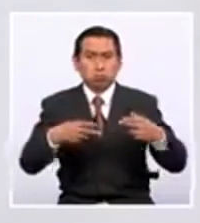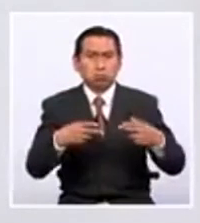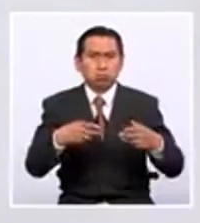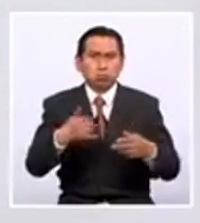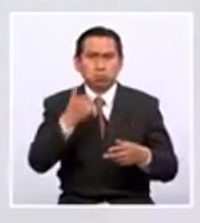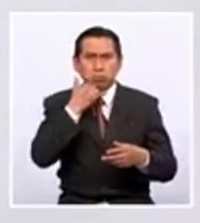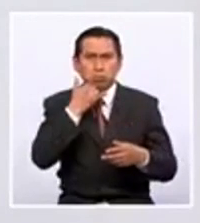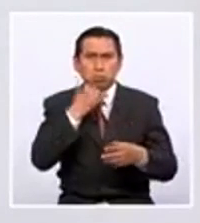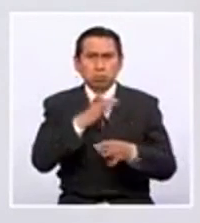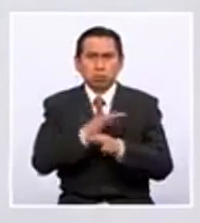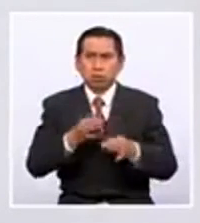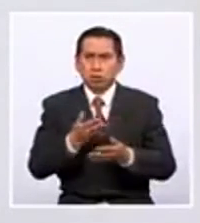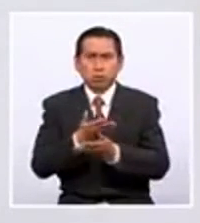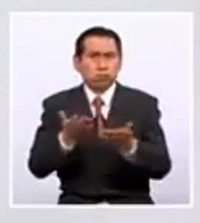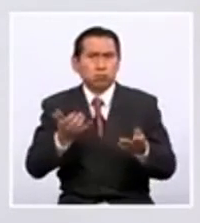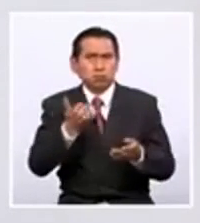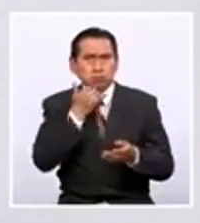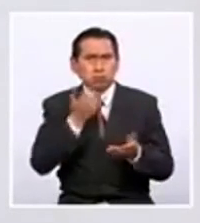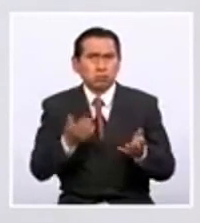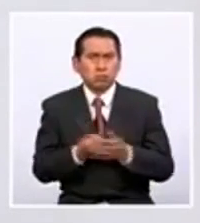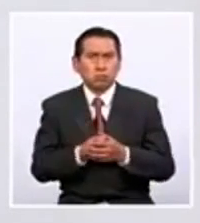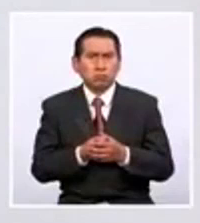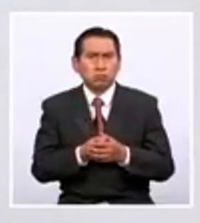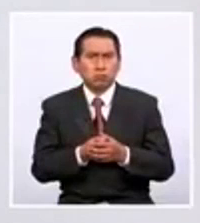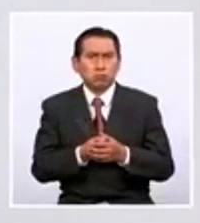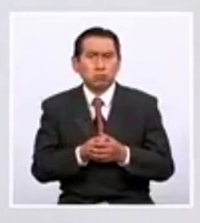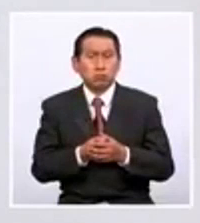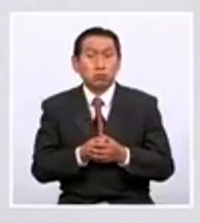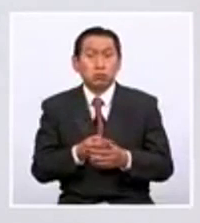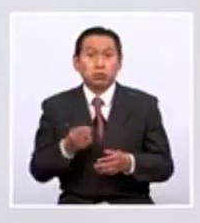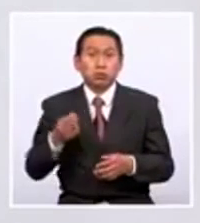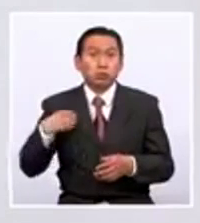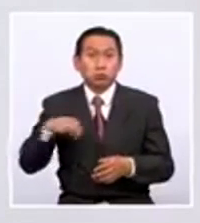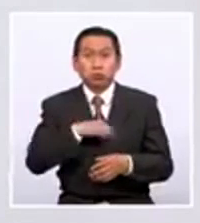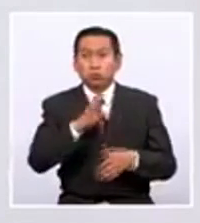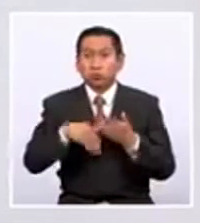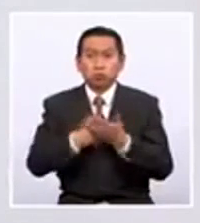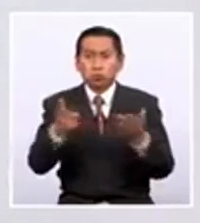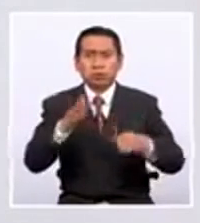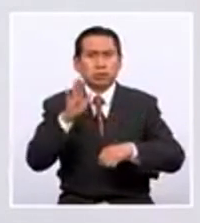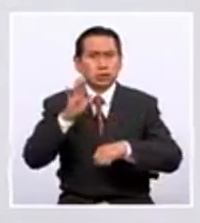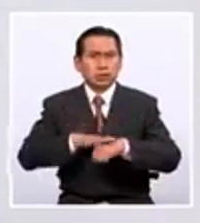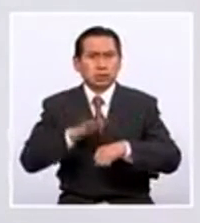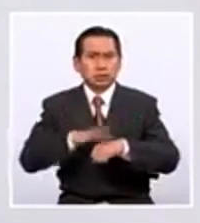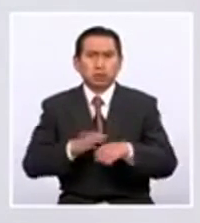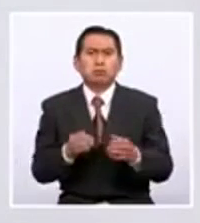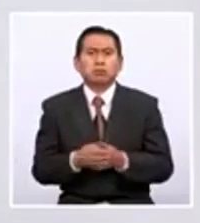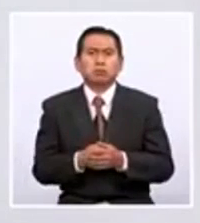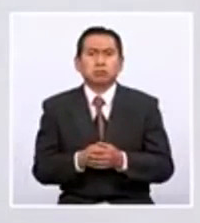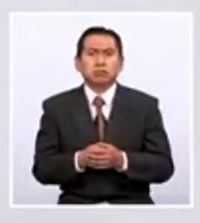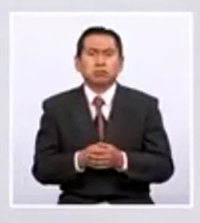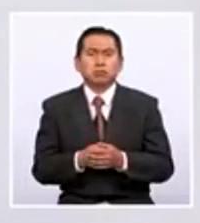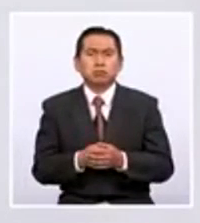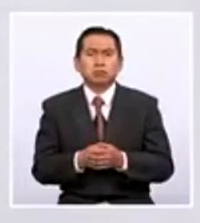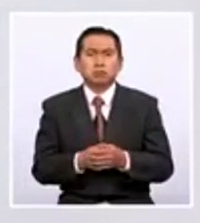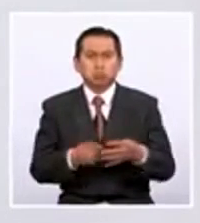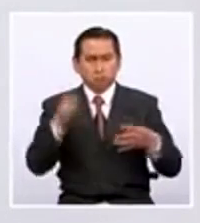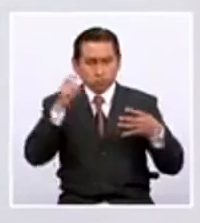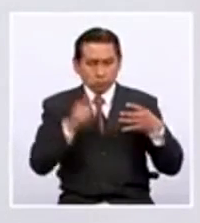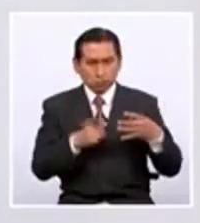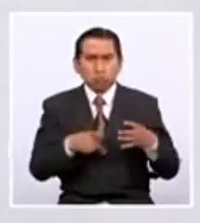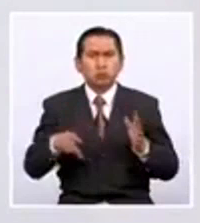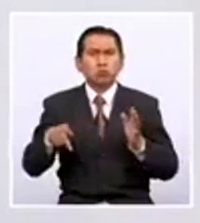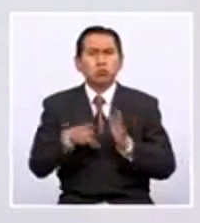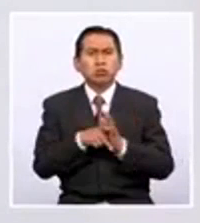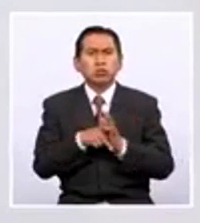activa de la población. E invitamos a todos a cumplir las medidas de restricción